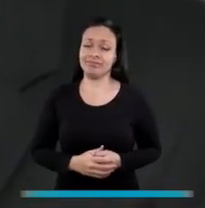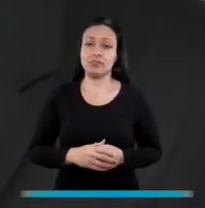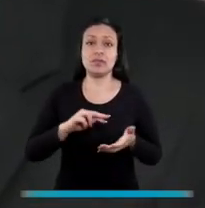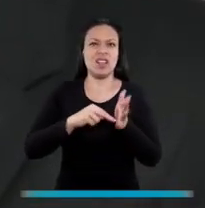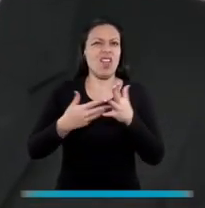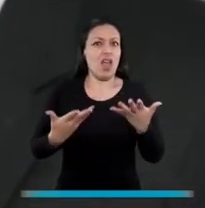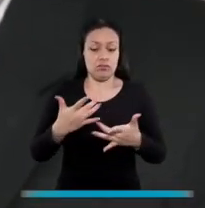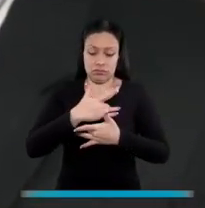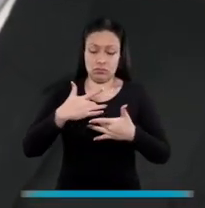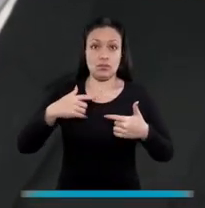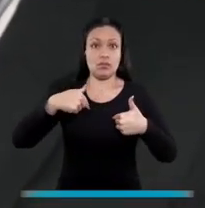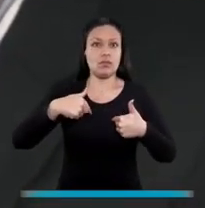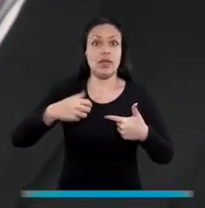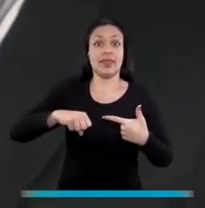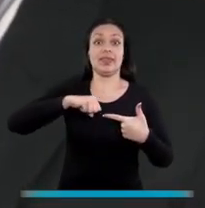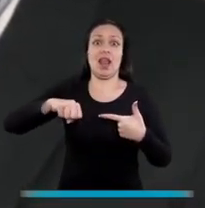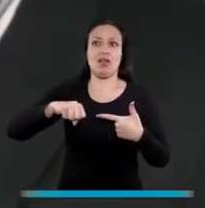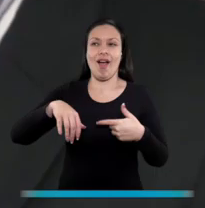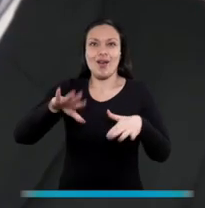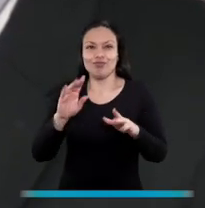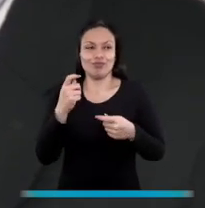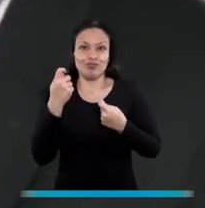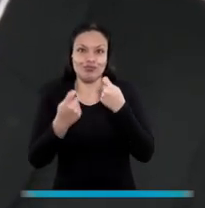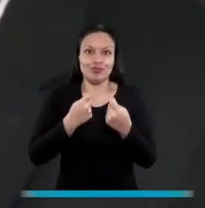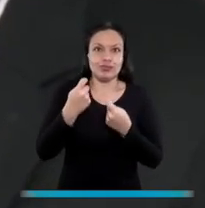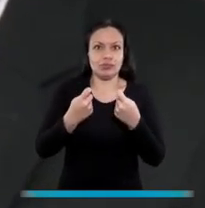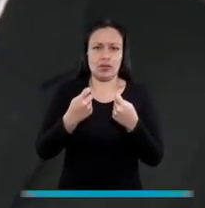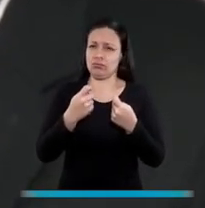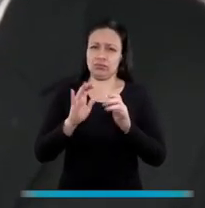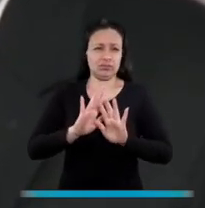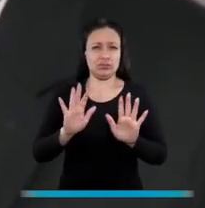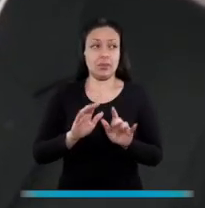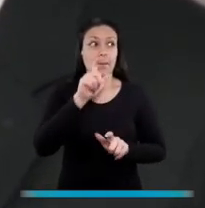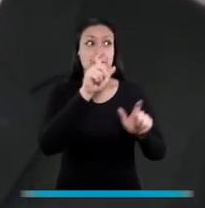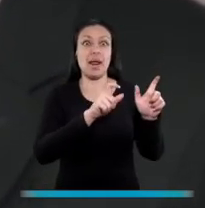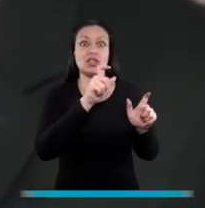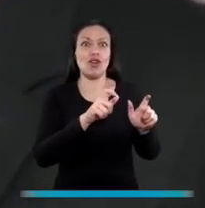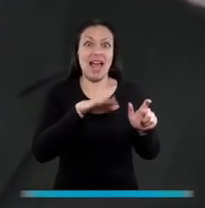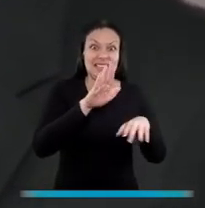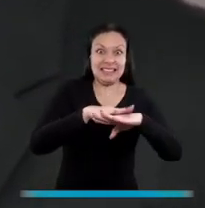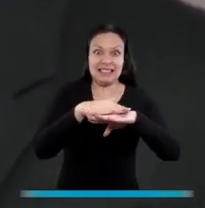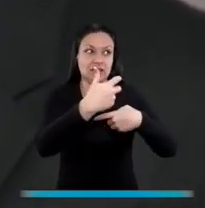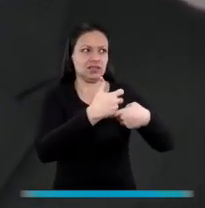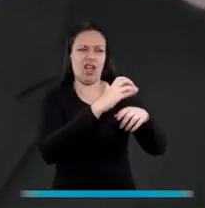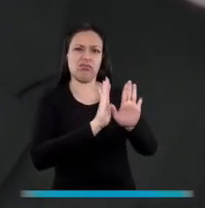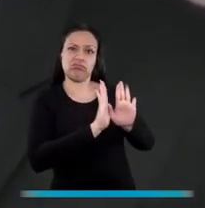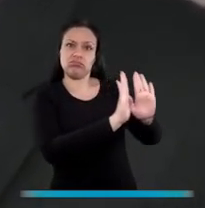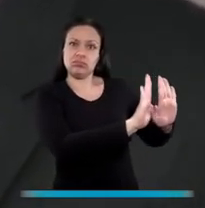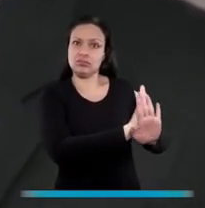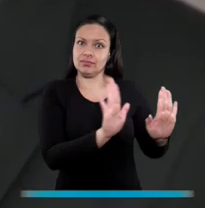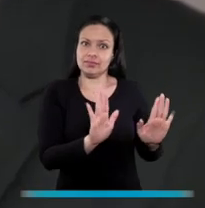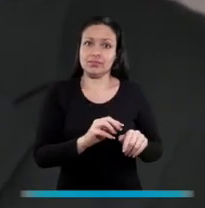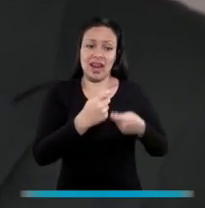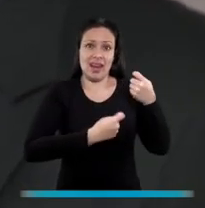es que definitivamente o la salud es un derecho o la salud es un negocio. Y tenemos que rechazar, pero contundentemente,